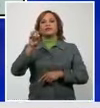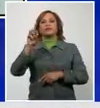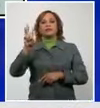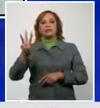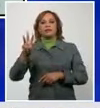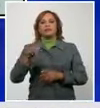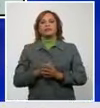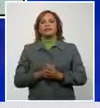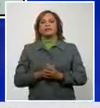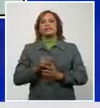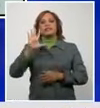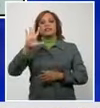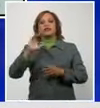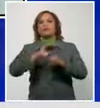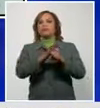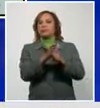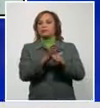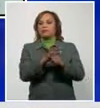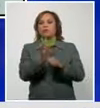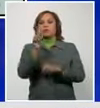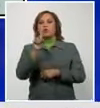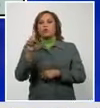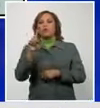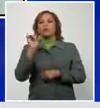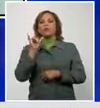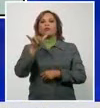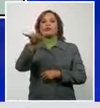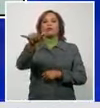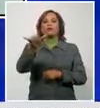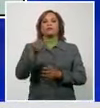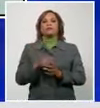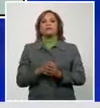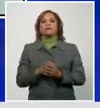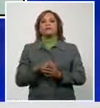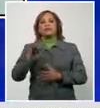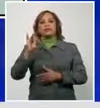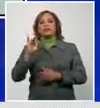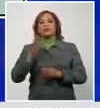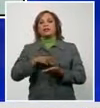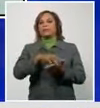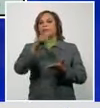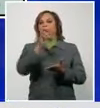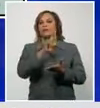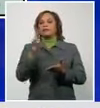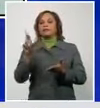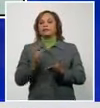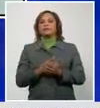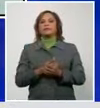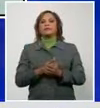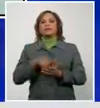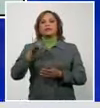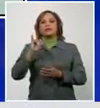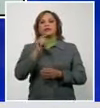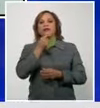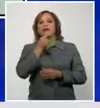5 de Arroyo Naranjo, 11 de Boyeros, 7 de Plaza, 6 de Habana